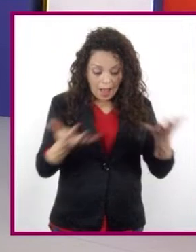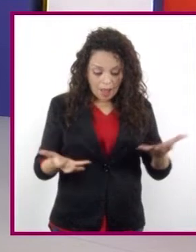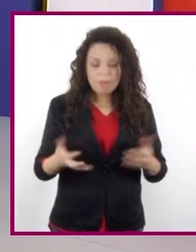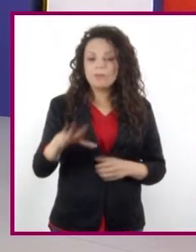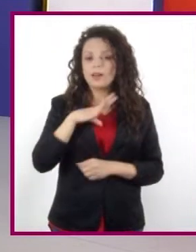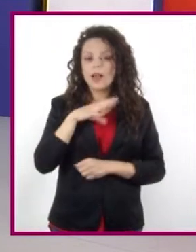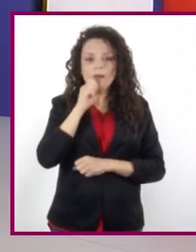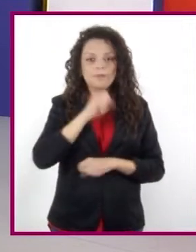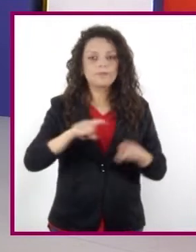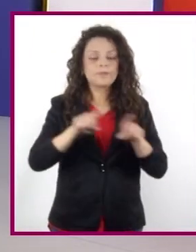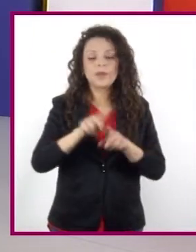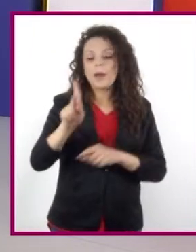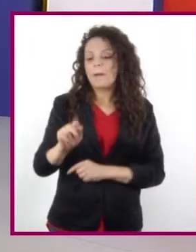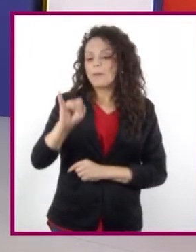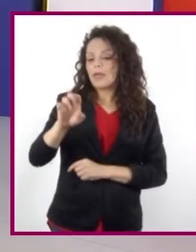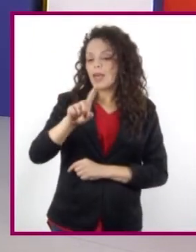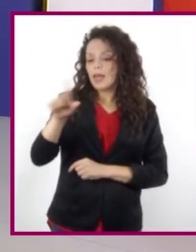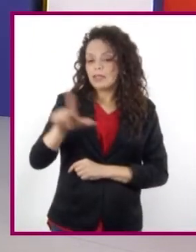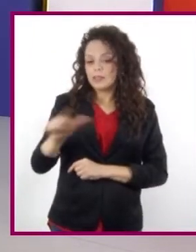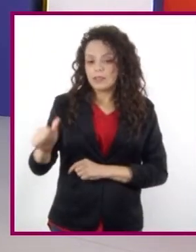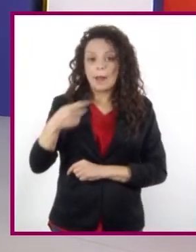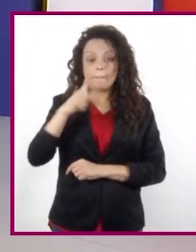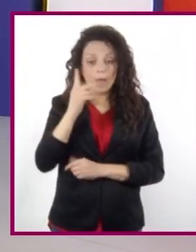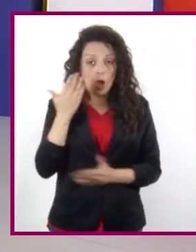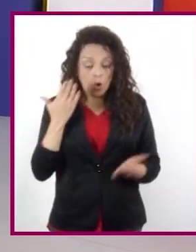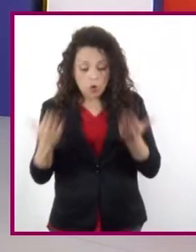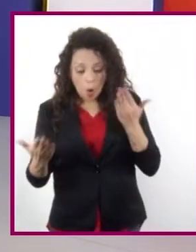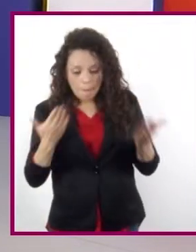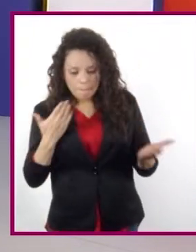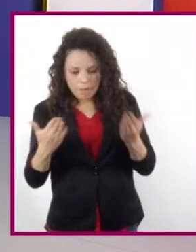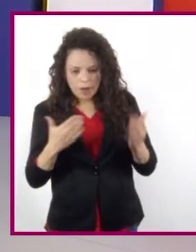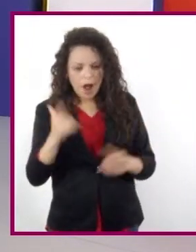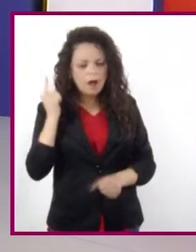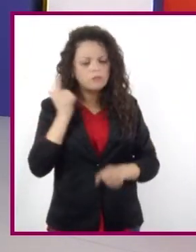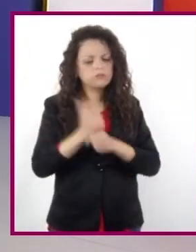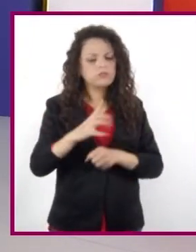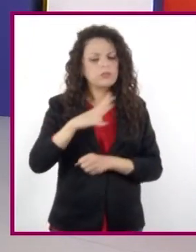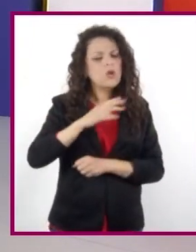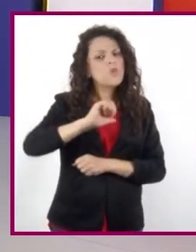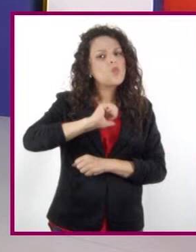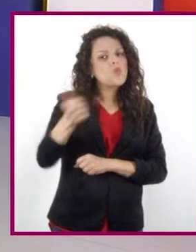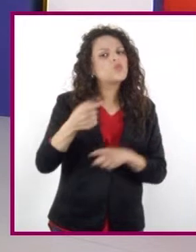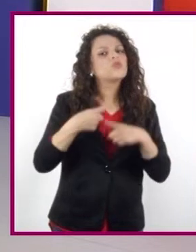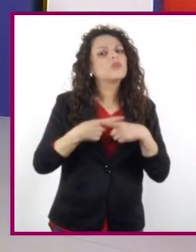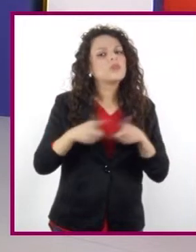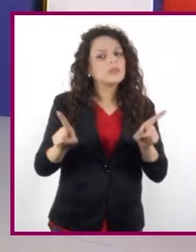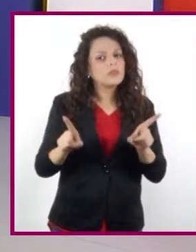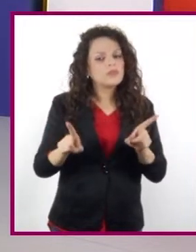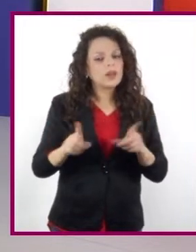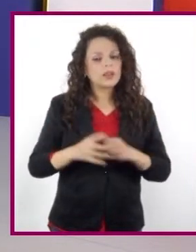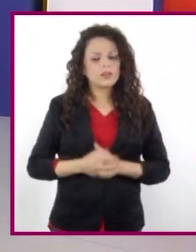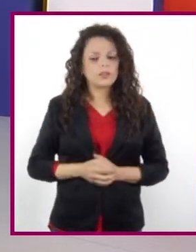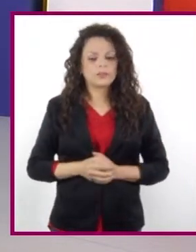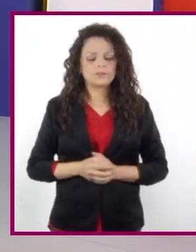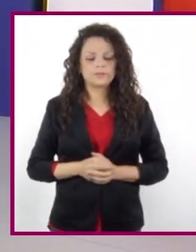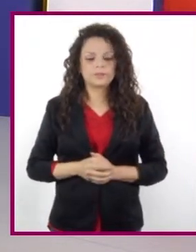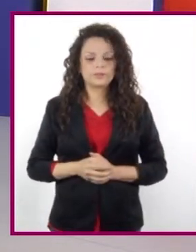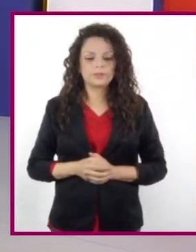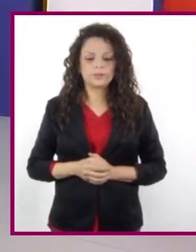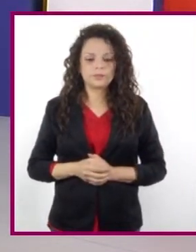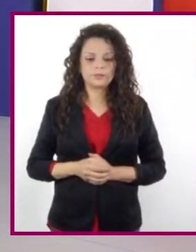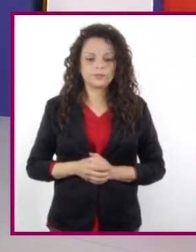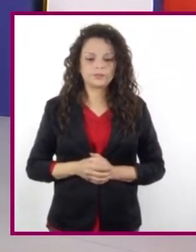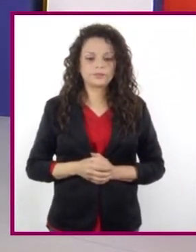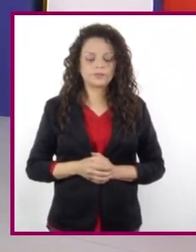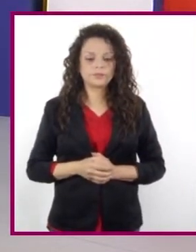pero hay otra diferencia. Comparando aquí, no sé si lo noten, lo voy a hacer de esta forma.